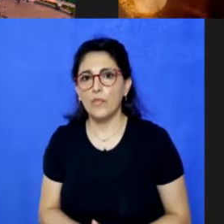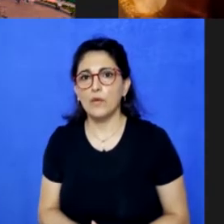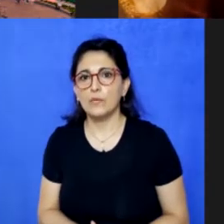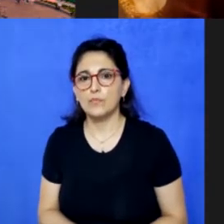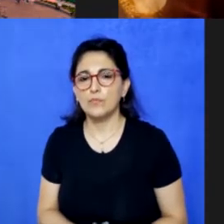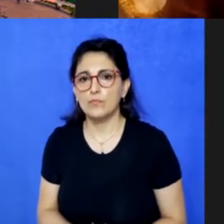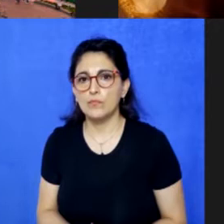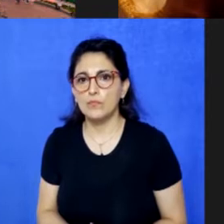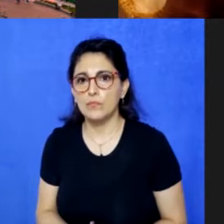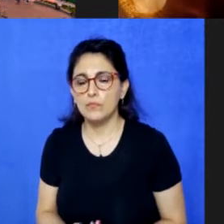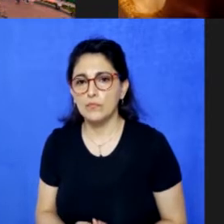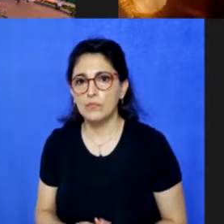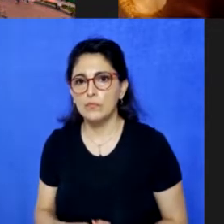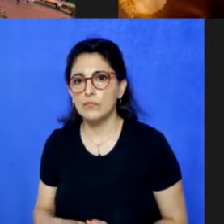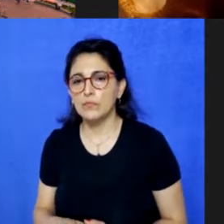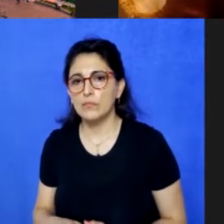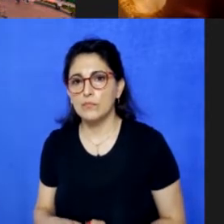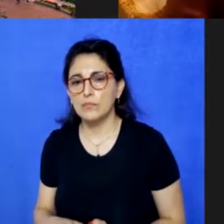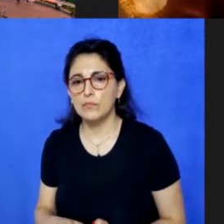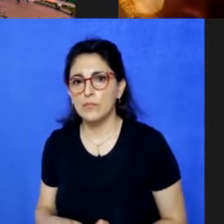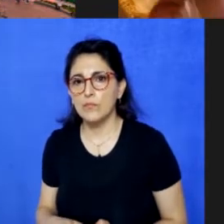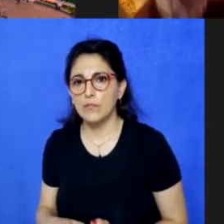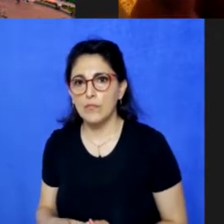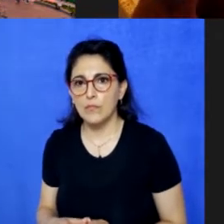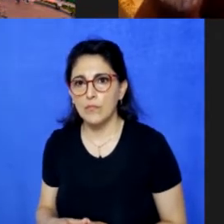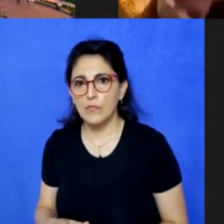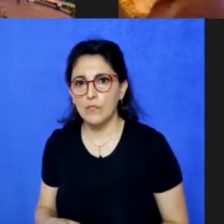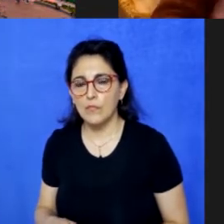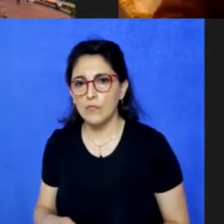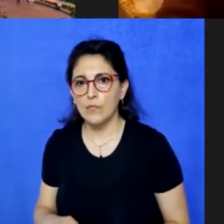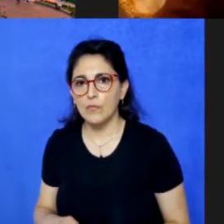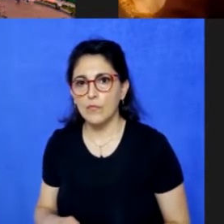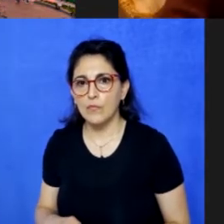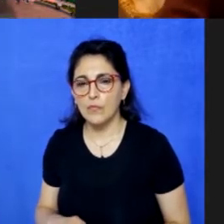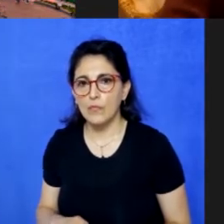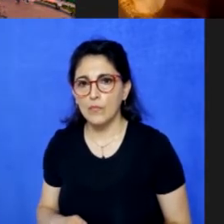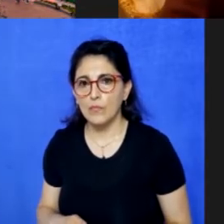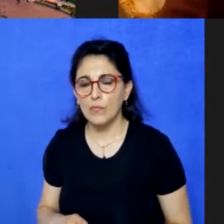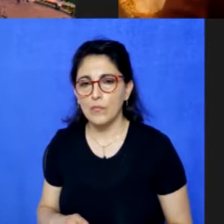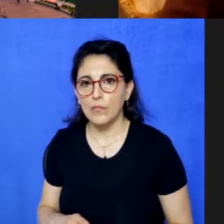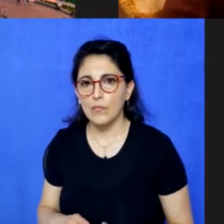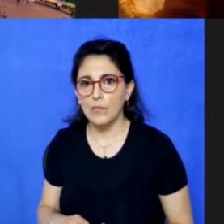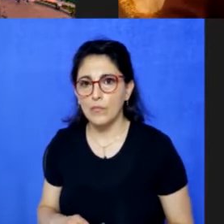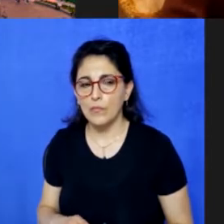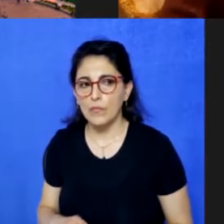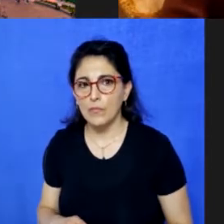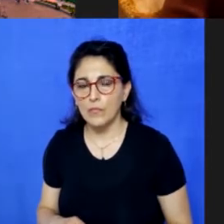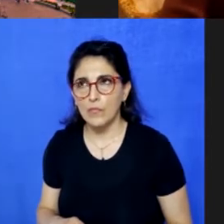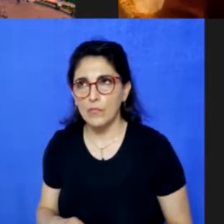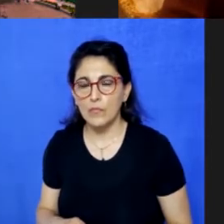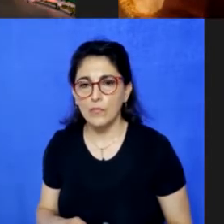que no tengo más la satisfacción de atender un cliente.